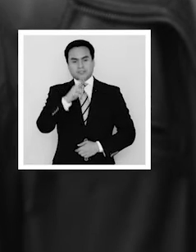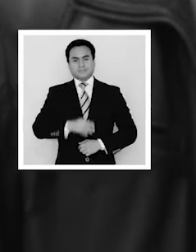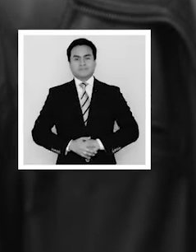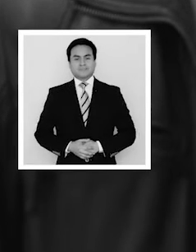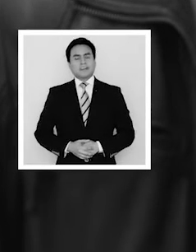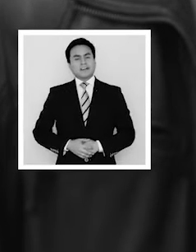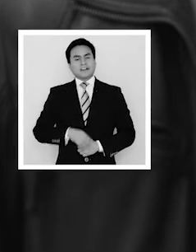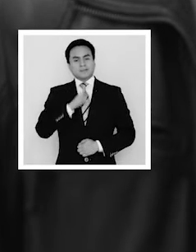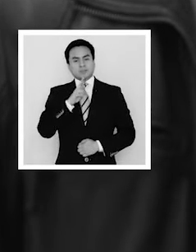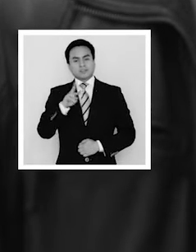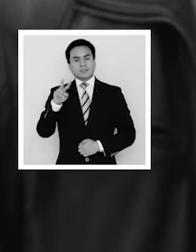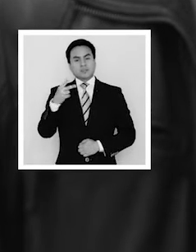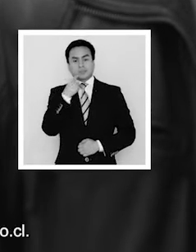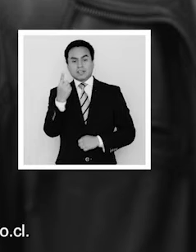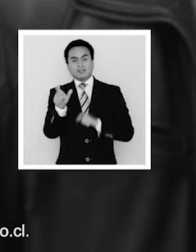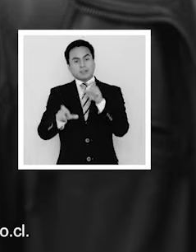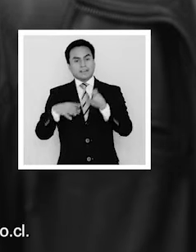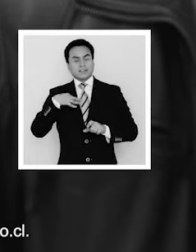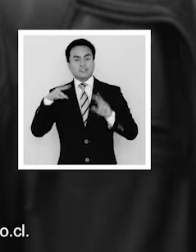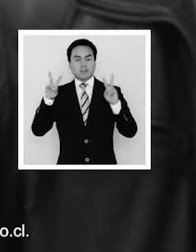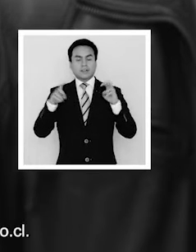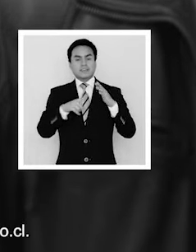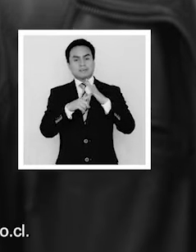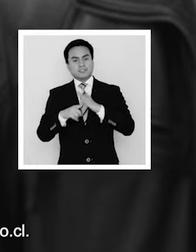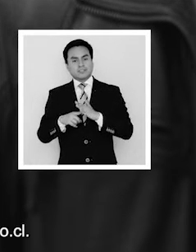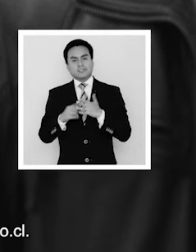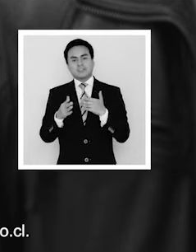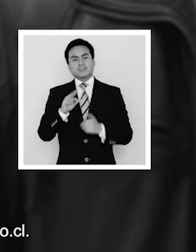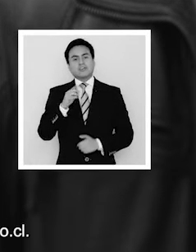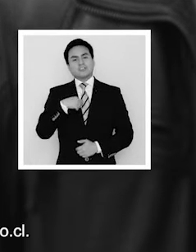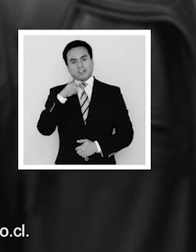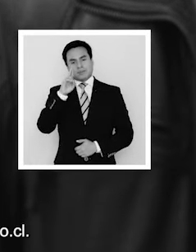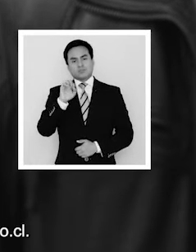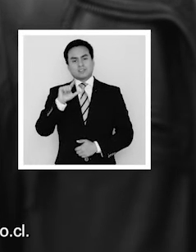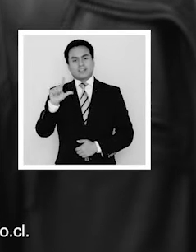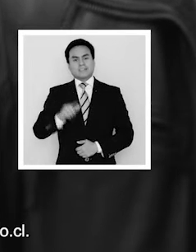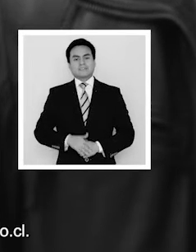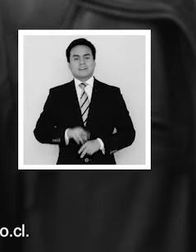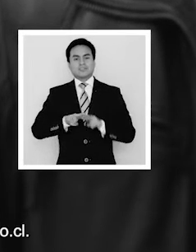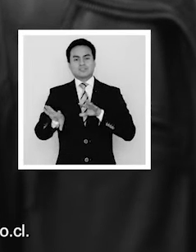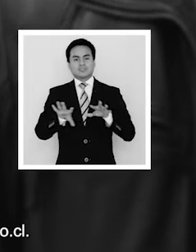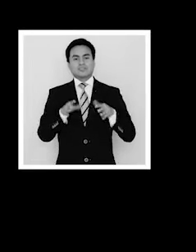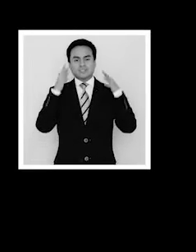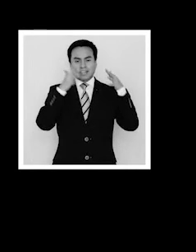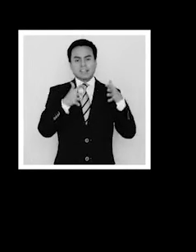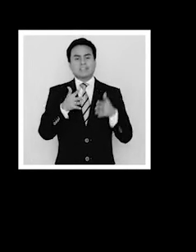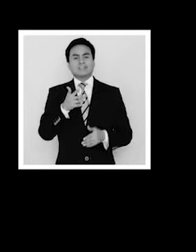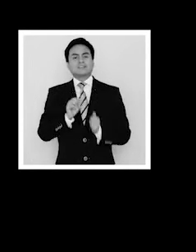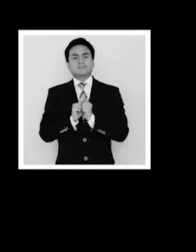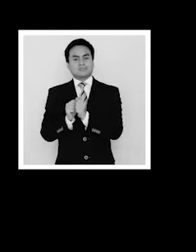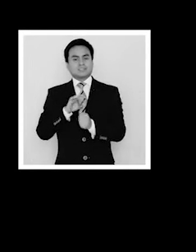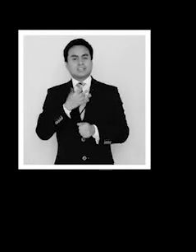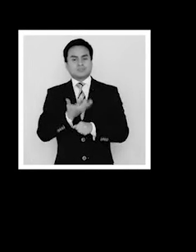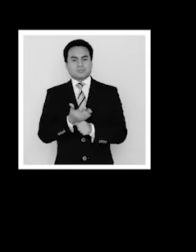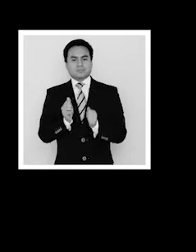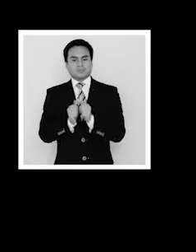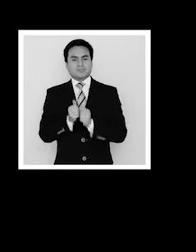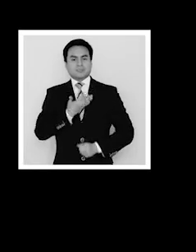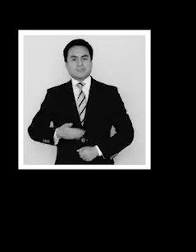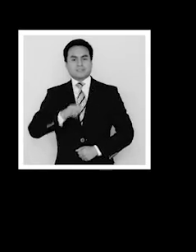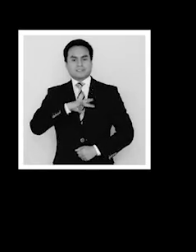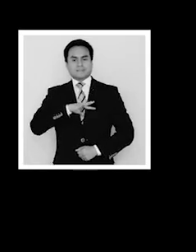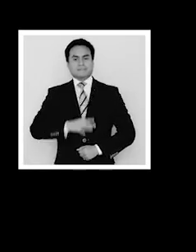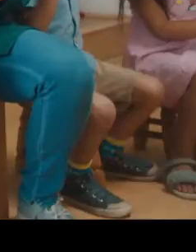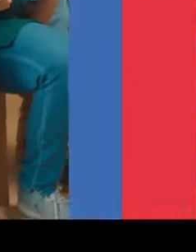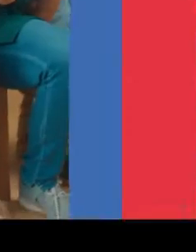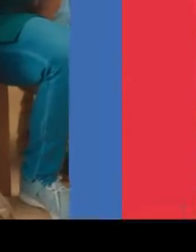Respétame porque yo te respeto. Responde la segunda consulta ciudadana sobre discriminación en yoterespeto.cl. Gobierno de